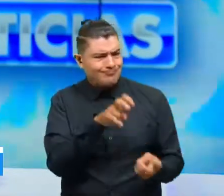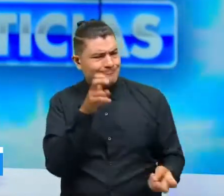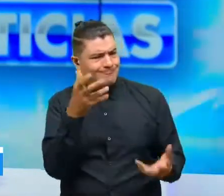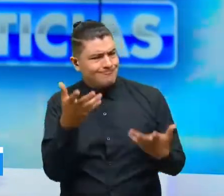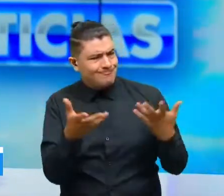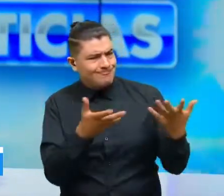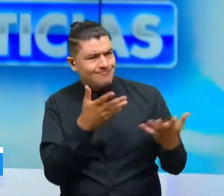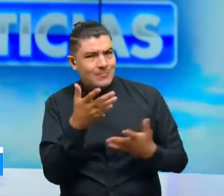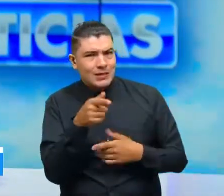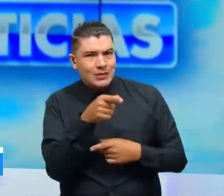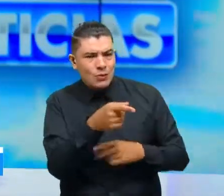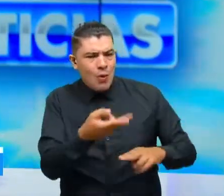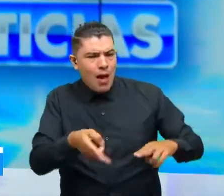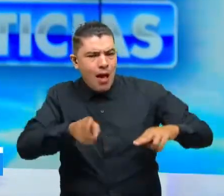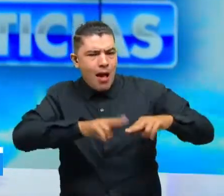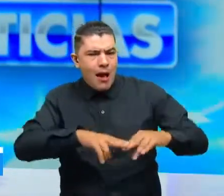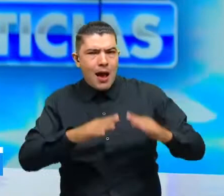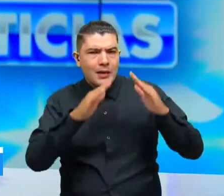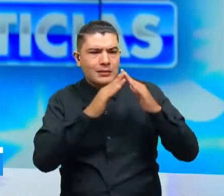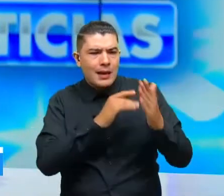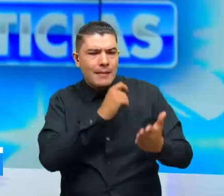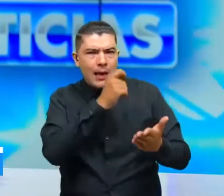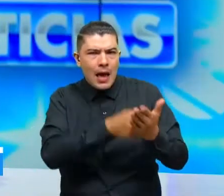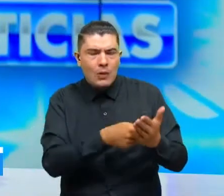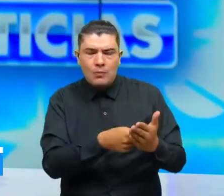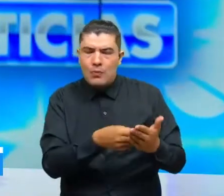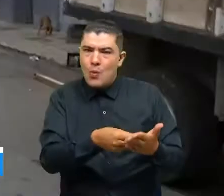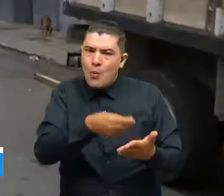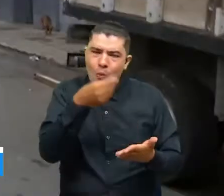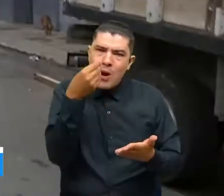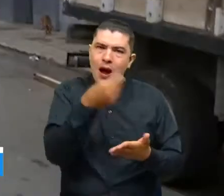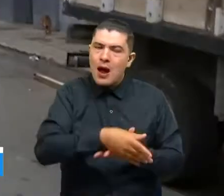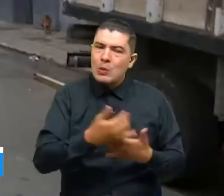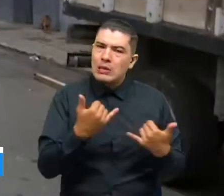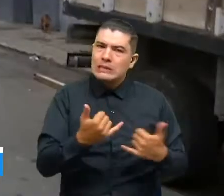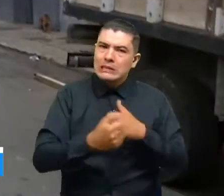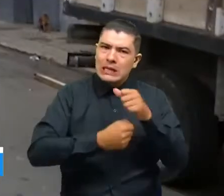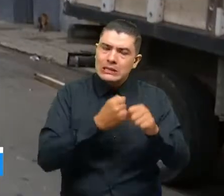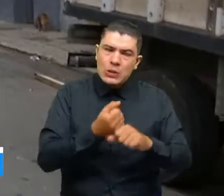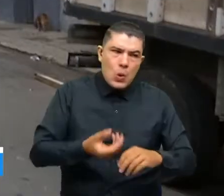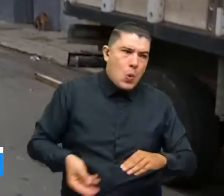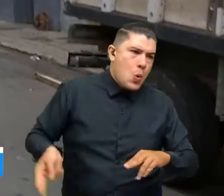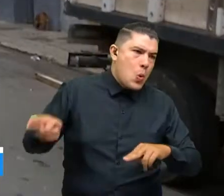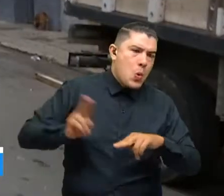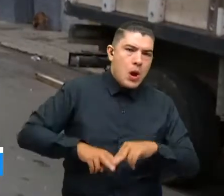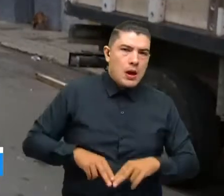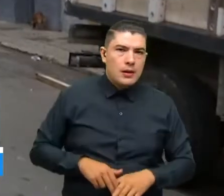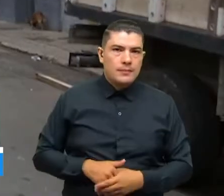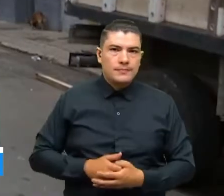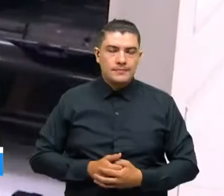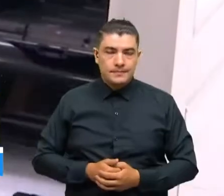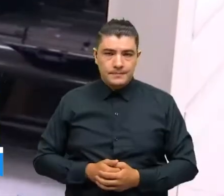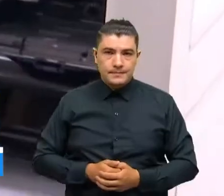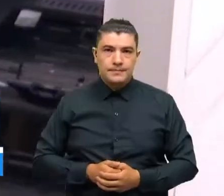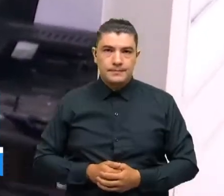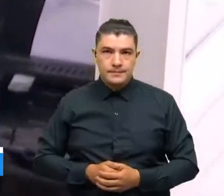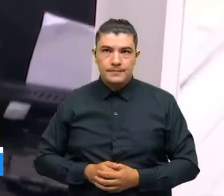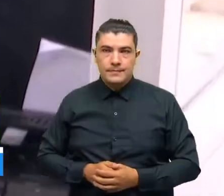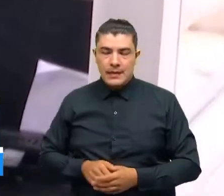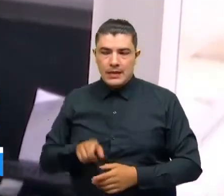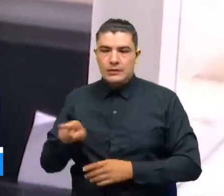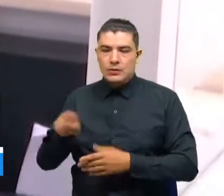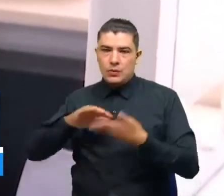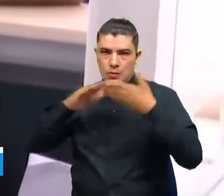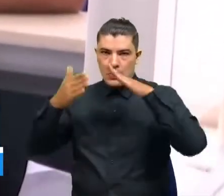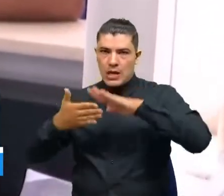ve la inversión en la ciudad continúan las denuncias sobre el alto incremento en el impuesto predial y el mal funcionamiento